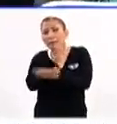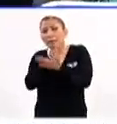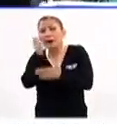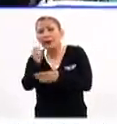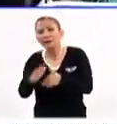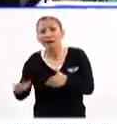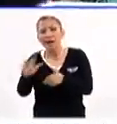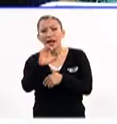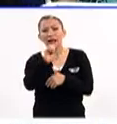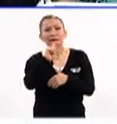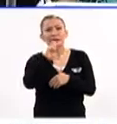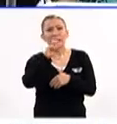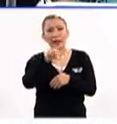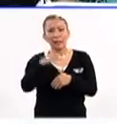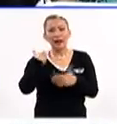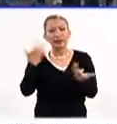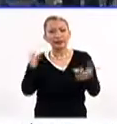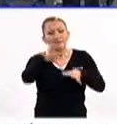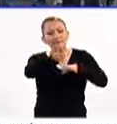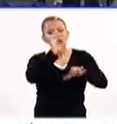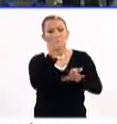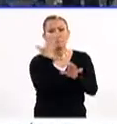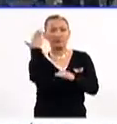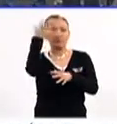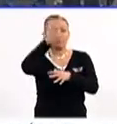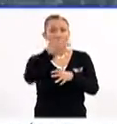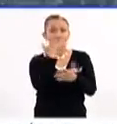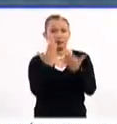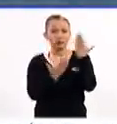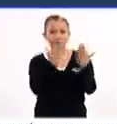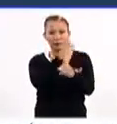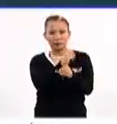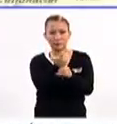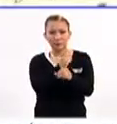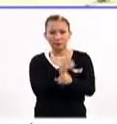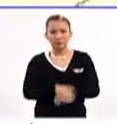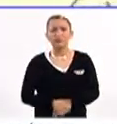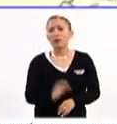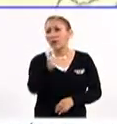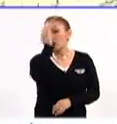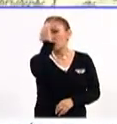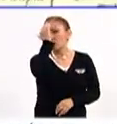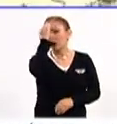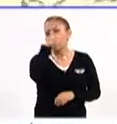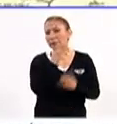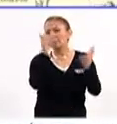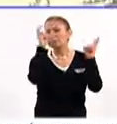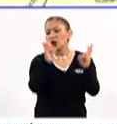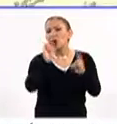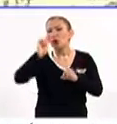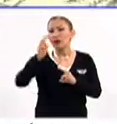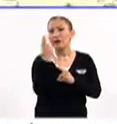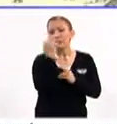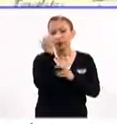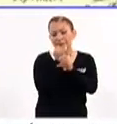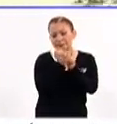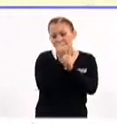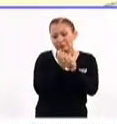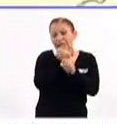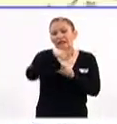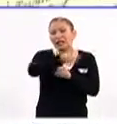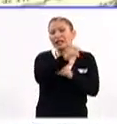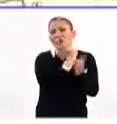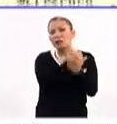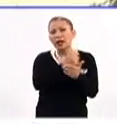acerca a las áreas STEM y a la elección de una carrera. Conoce el programa universitario de estudios sobre